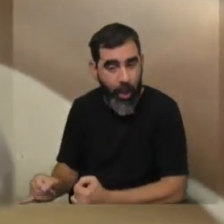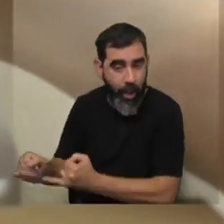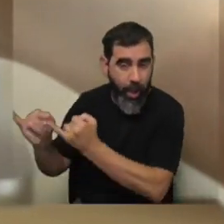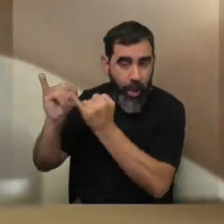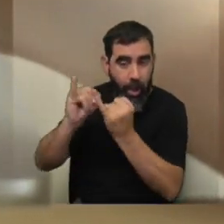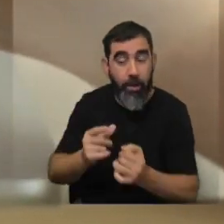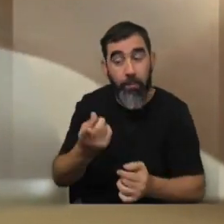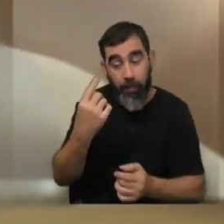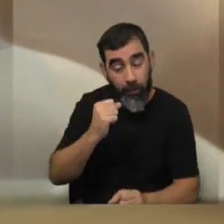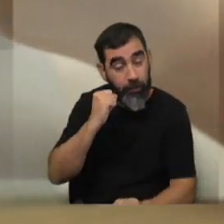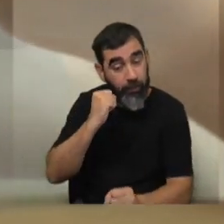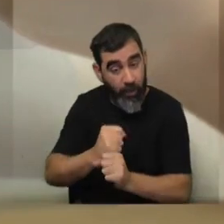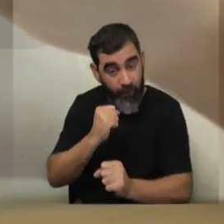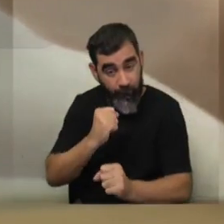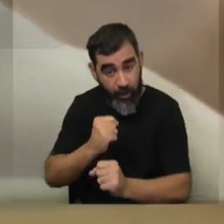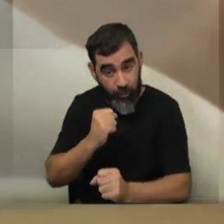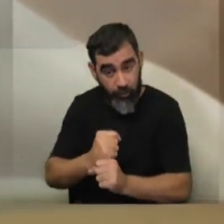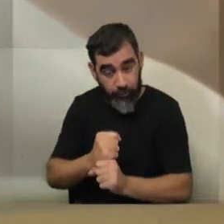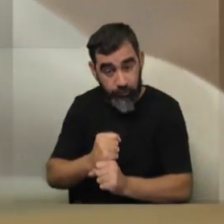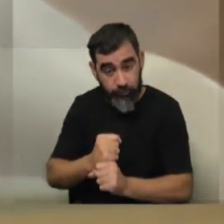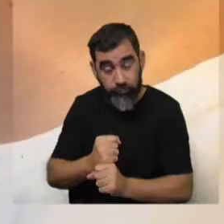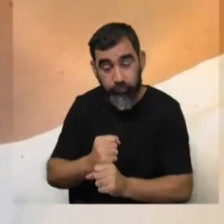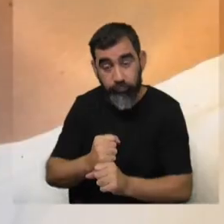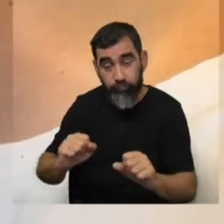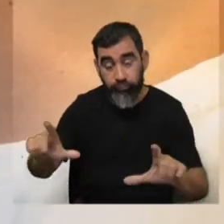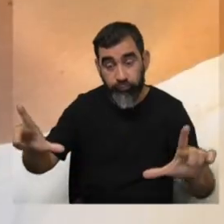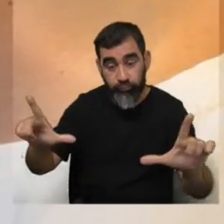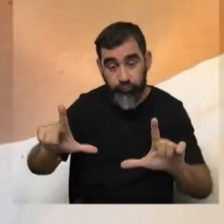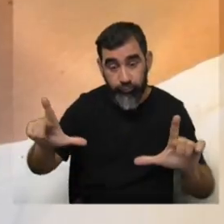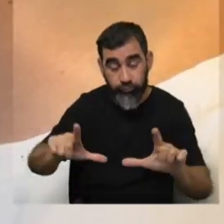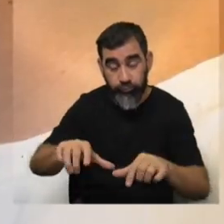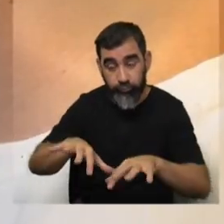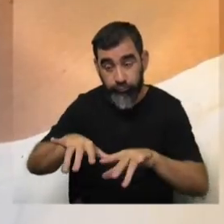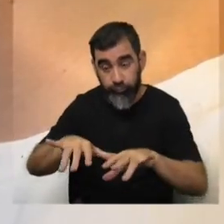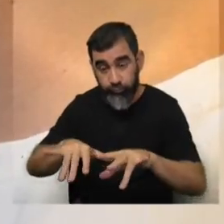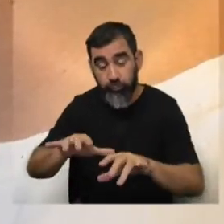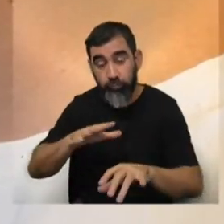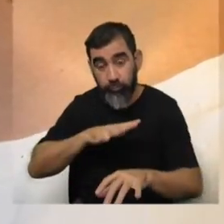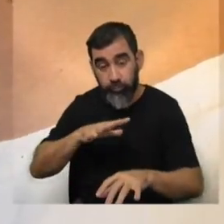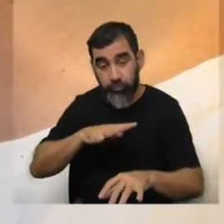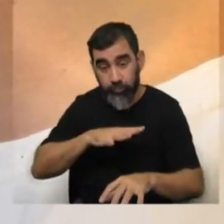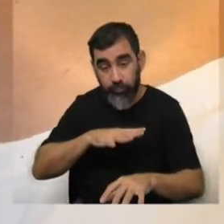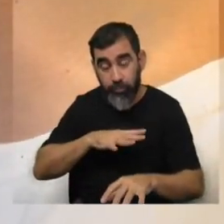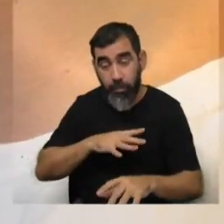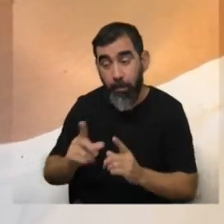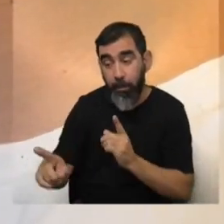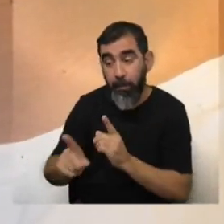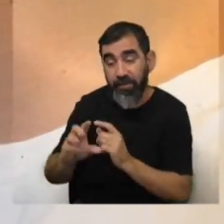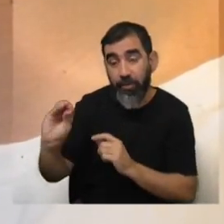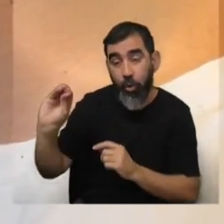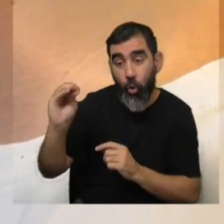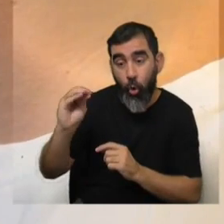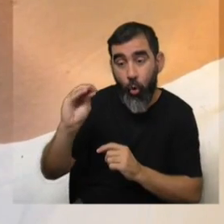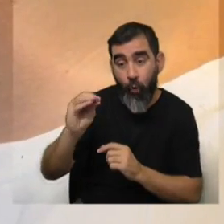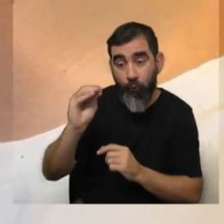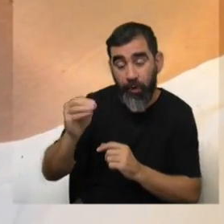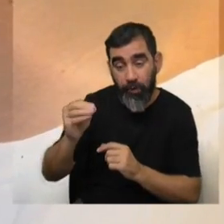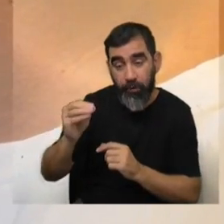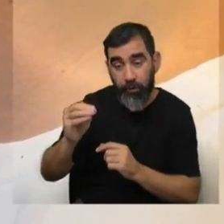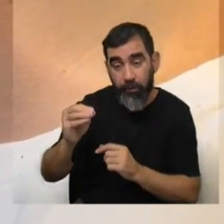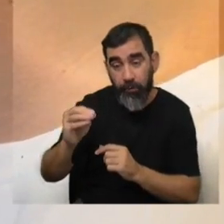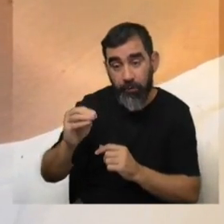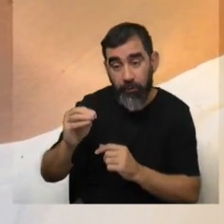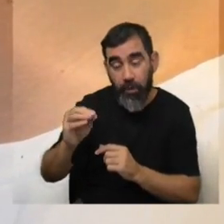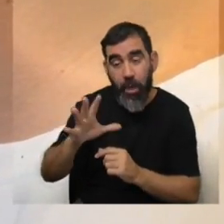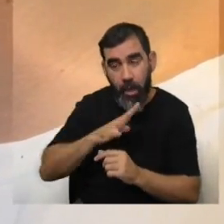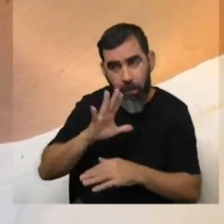los trabajos el uso de las pantallas ha aumentado tanto que los pacientes jóvenes se ha trasladado hacia